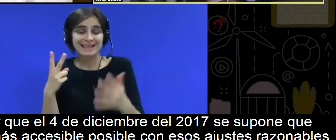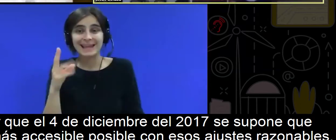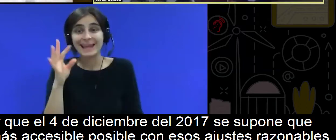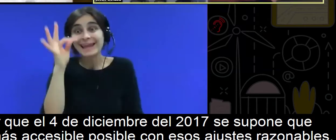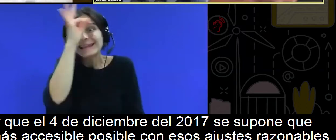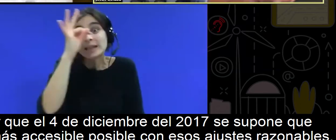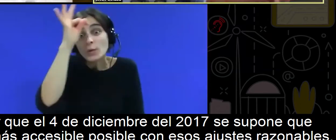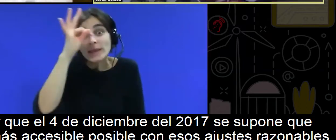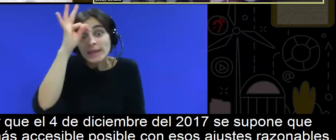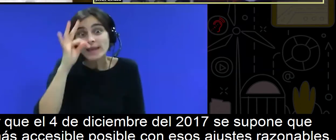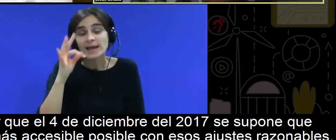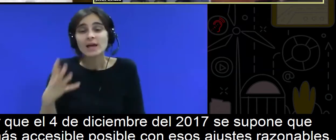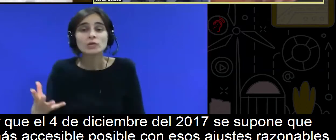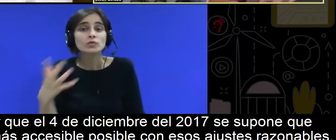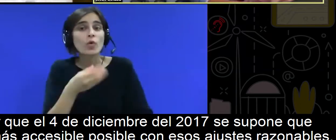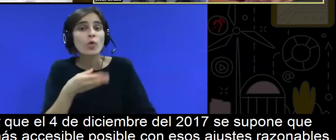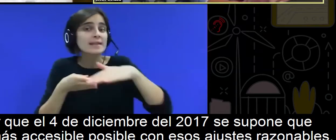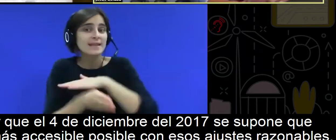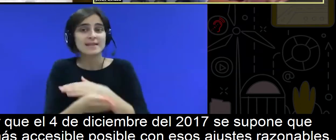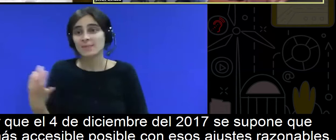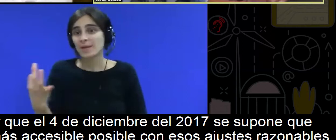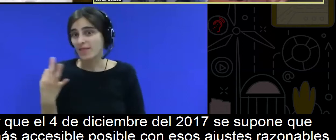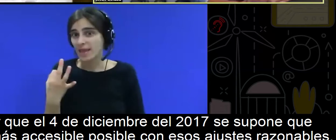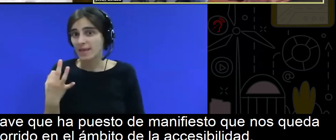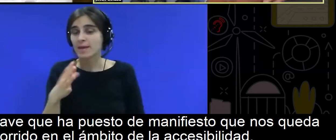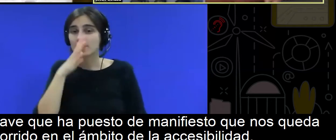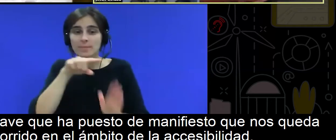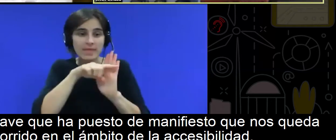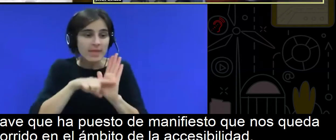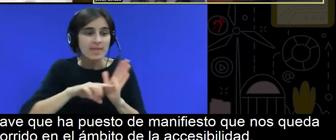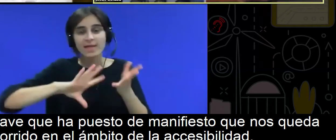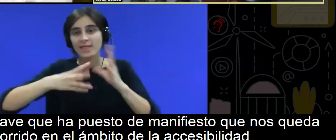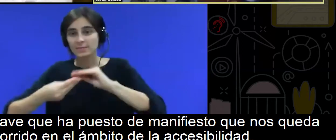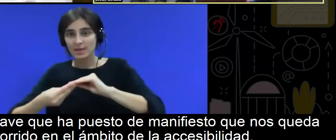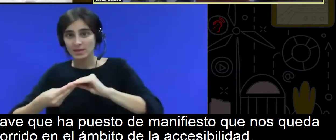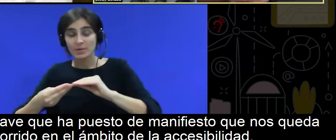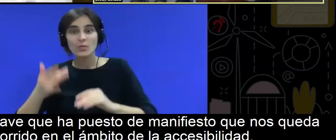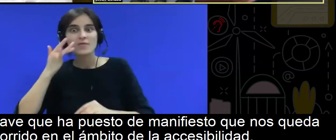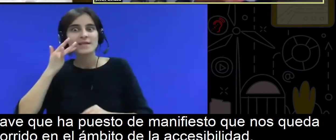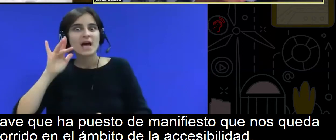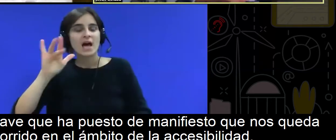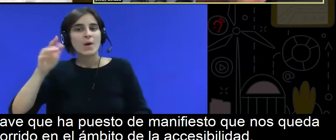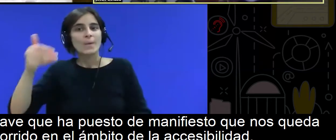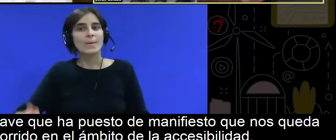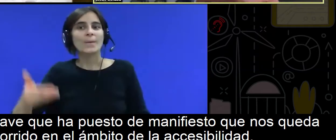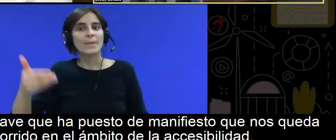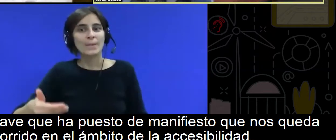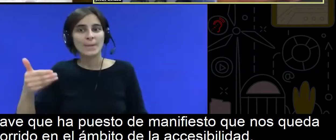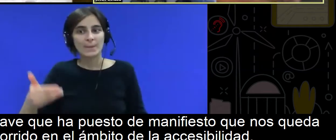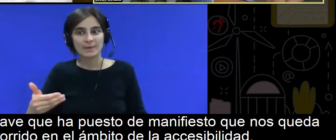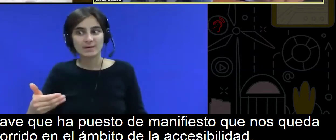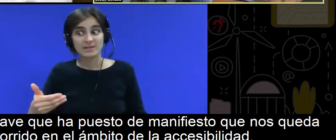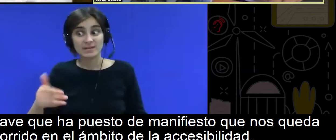más accesible posible con esas medidas y esos ajustes razonables, pero fue una fecha clave que ha puesto de manifiesto que aún nos queda